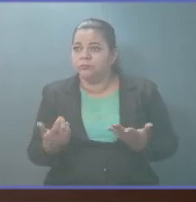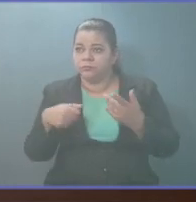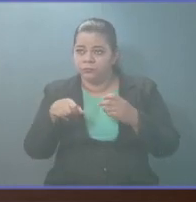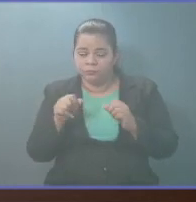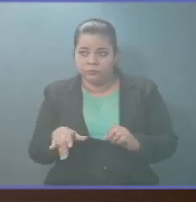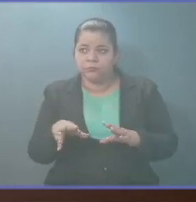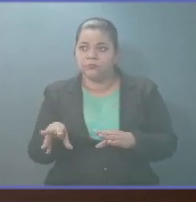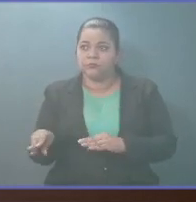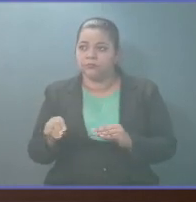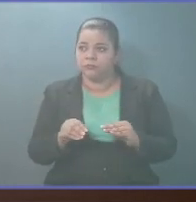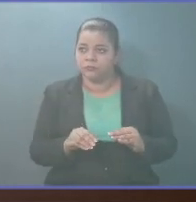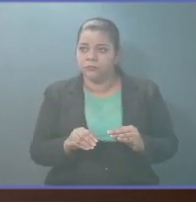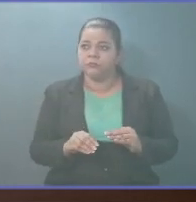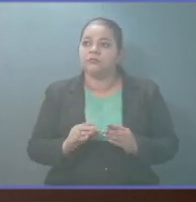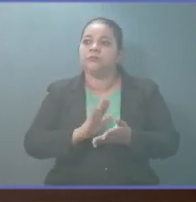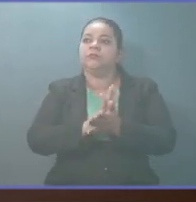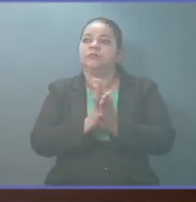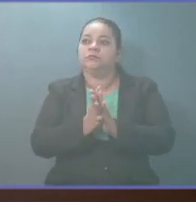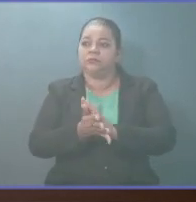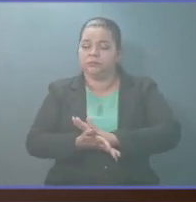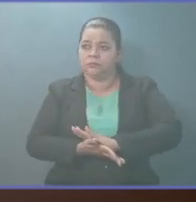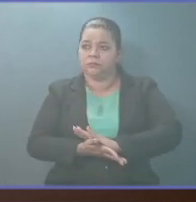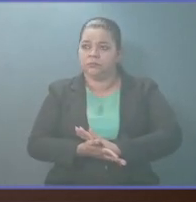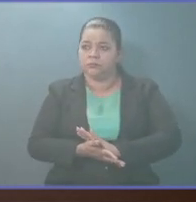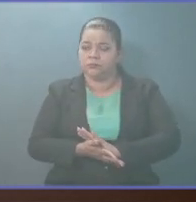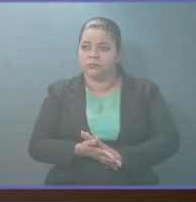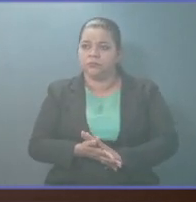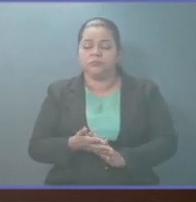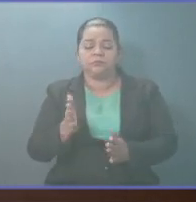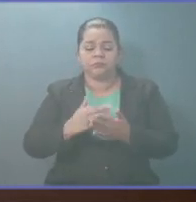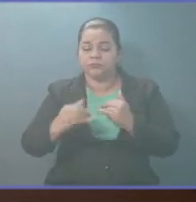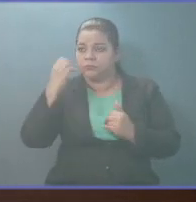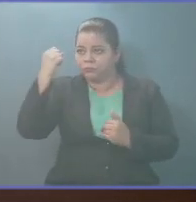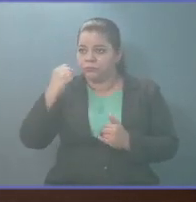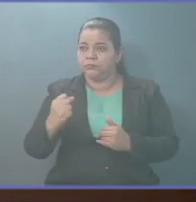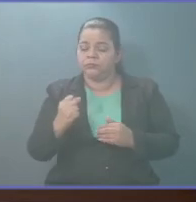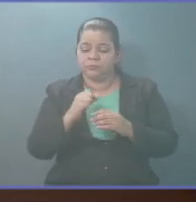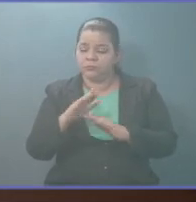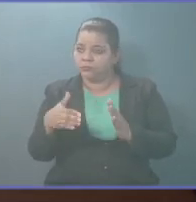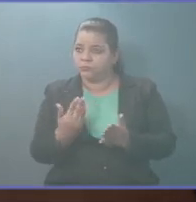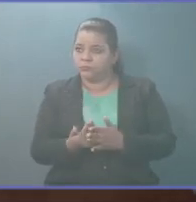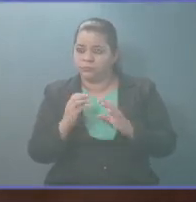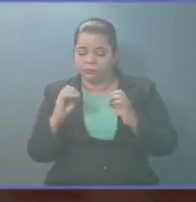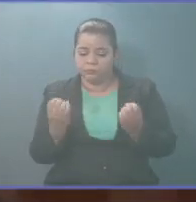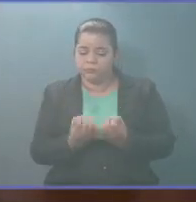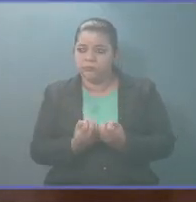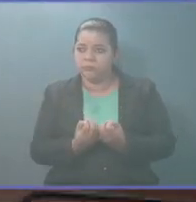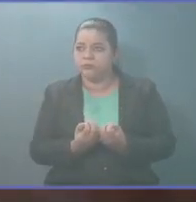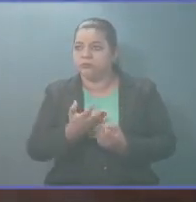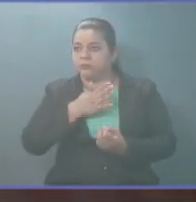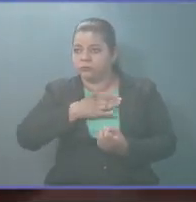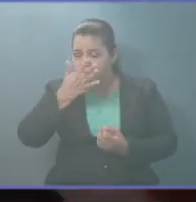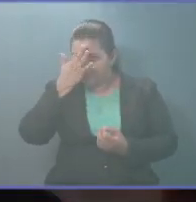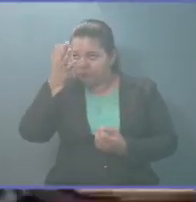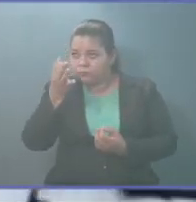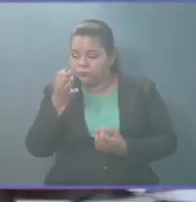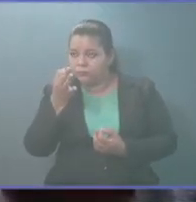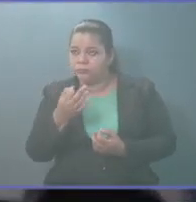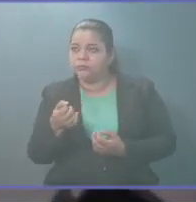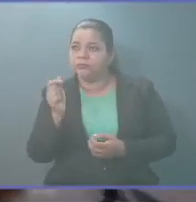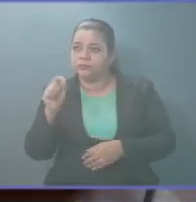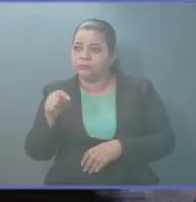Gracias. Infracciones leves, artículo 125. Será sancionado con multa de 1 a 3 salarios mínimos mensuales vigentes del sector comercio y servicios